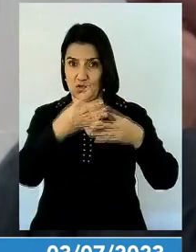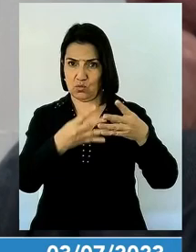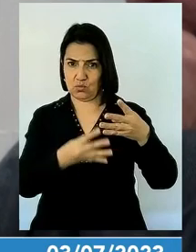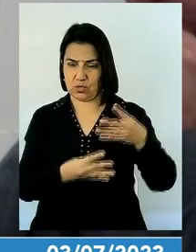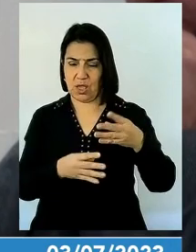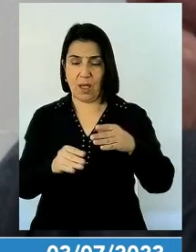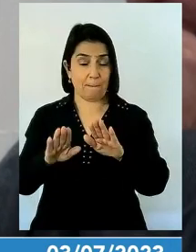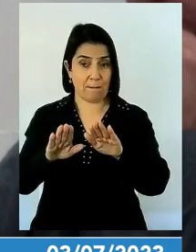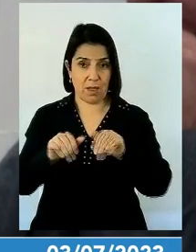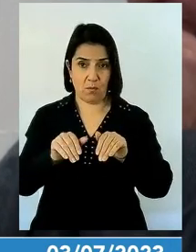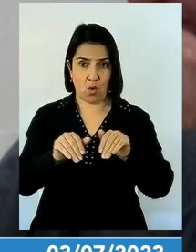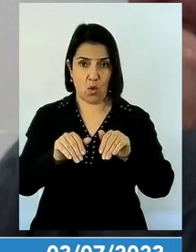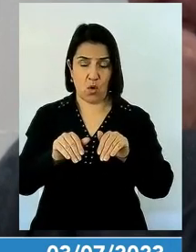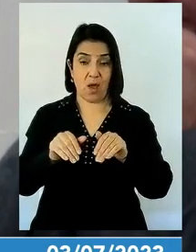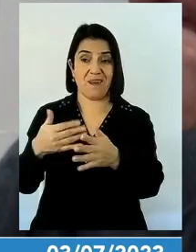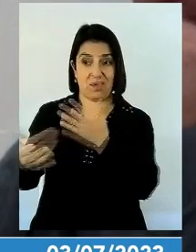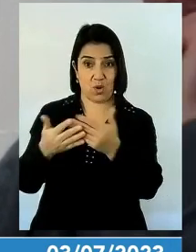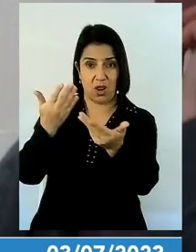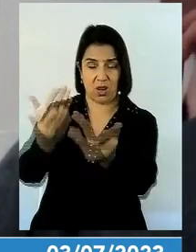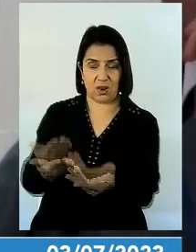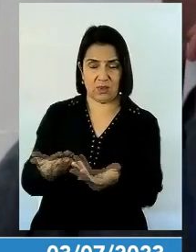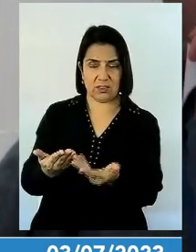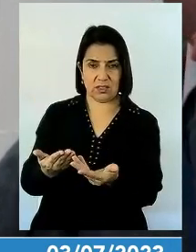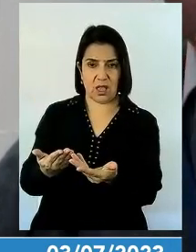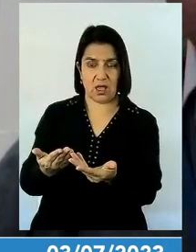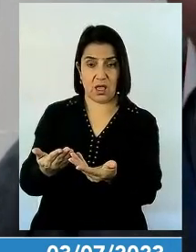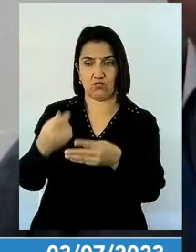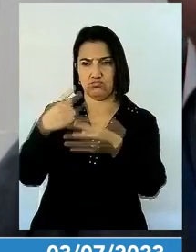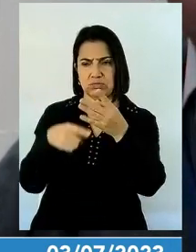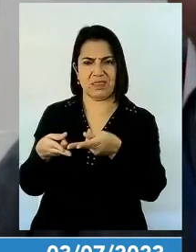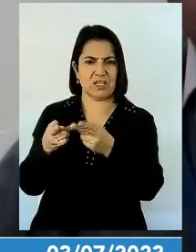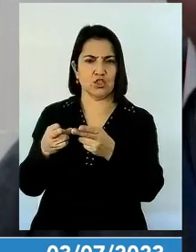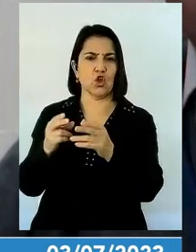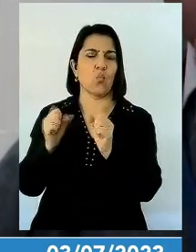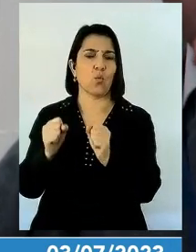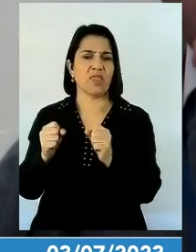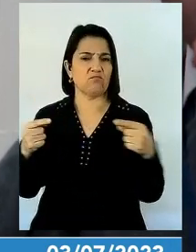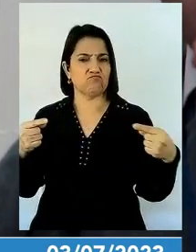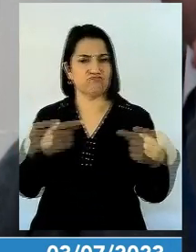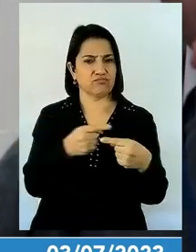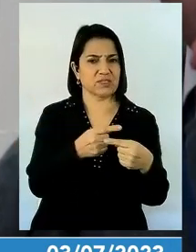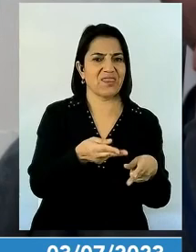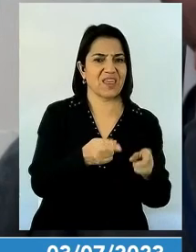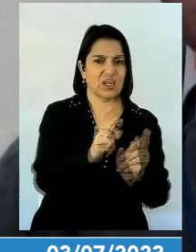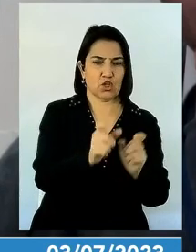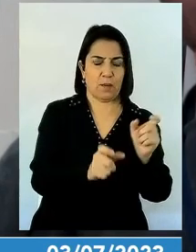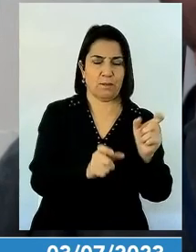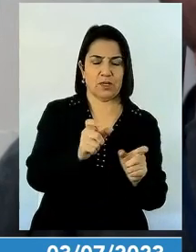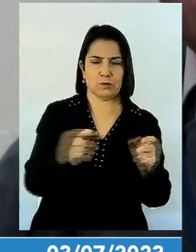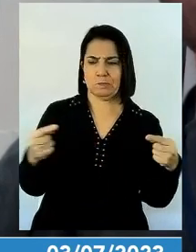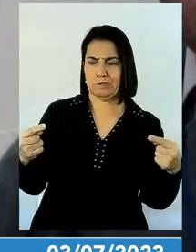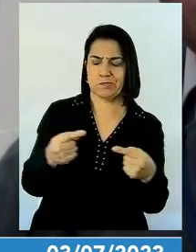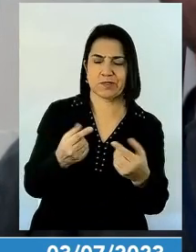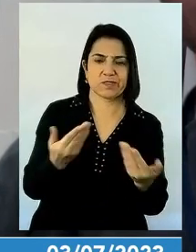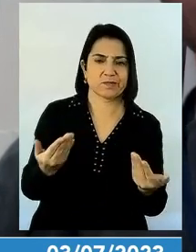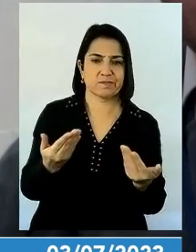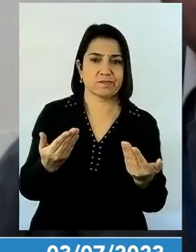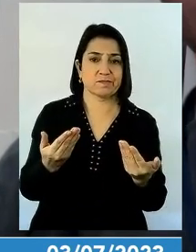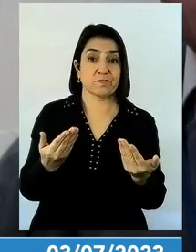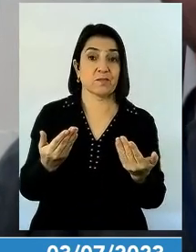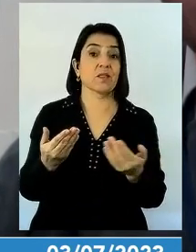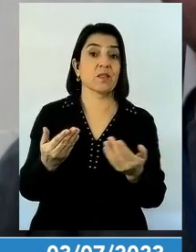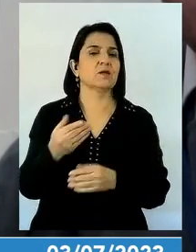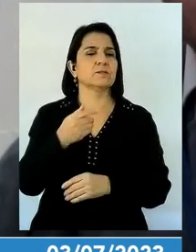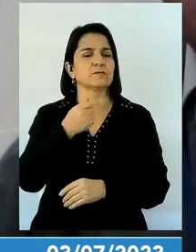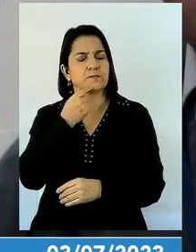y estos pueden eventualmente chocar con los de las personas. Y entonces surge la pregunta de cuál prima, ¿cierto? ¿Cuál es